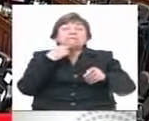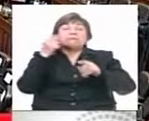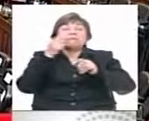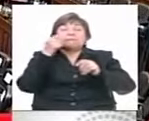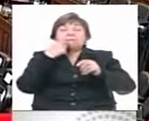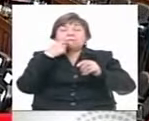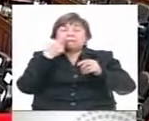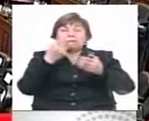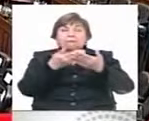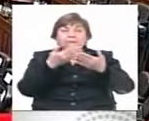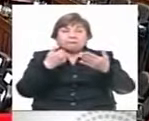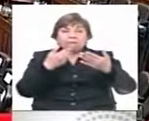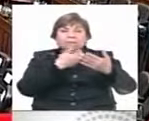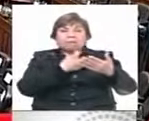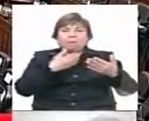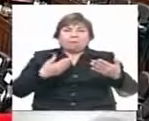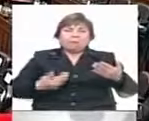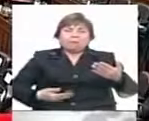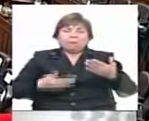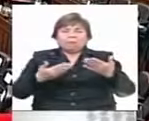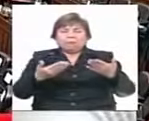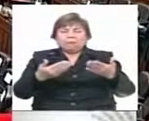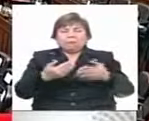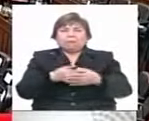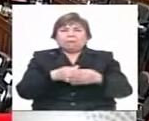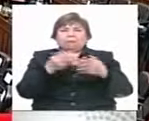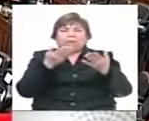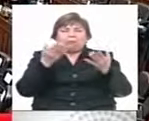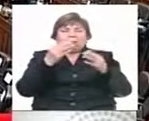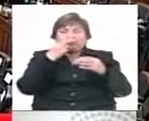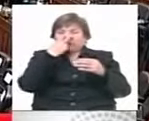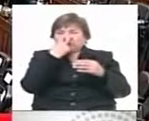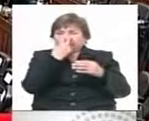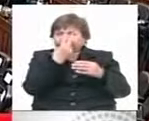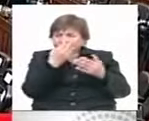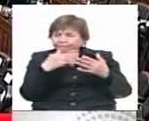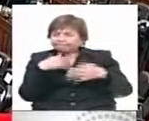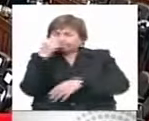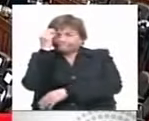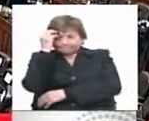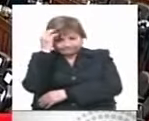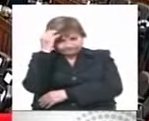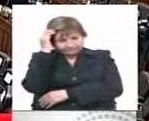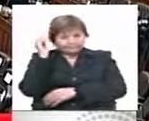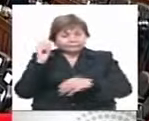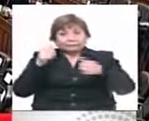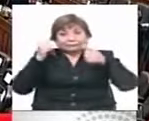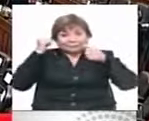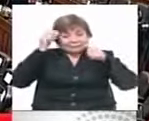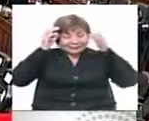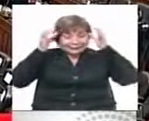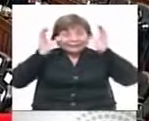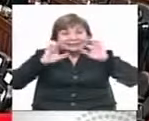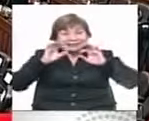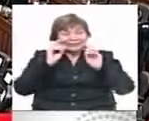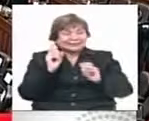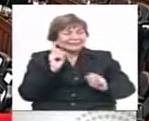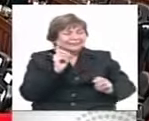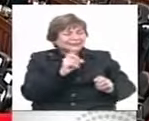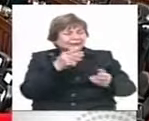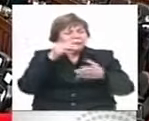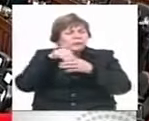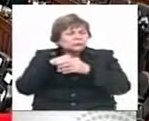esta sesión de investidura, donde se han podido acordar los minutos que se le dará a cada uno de